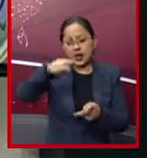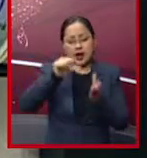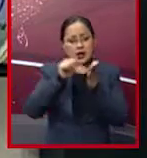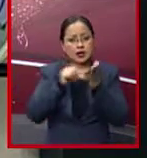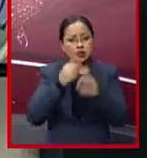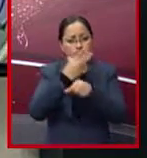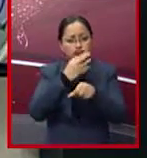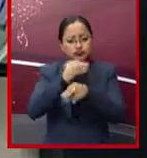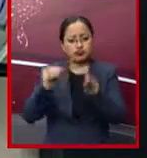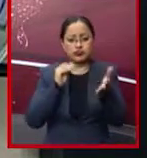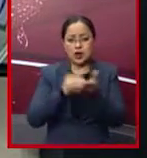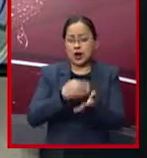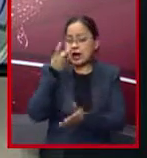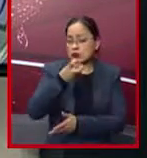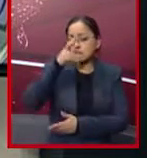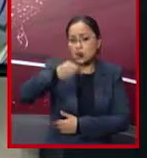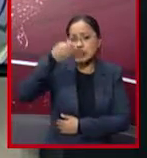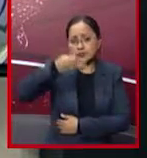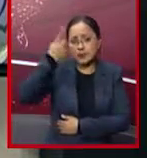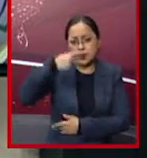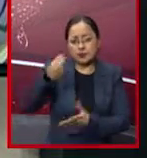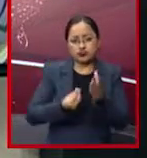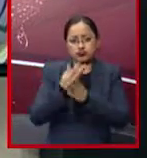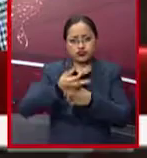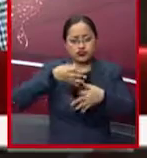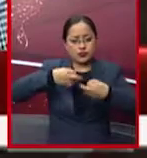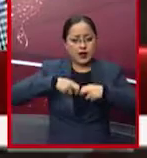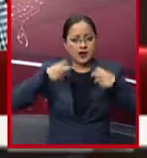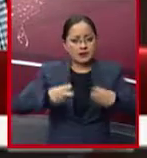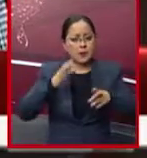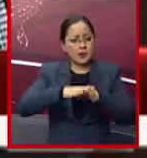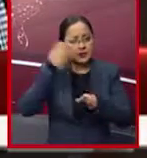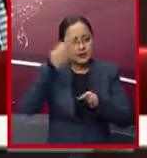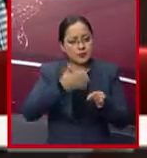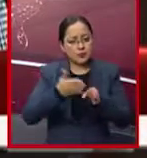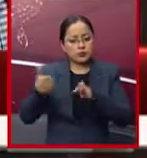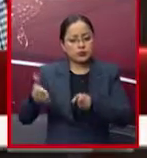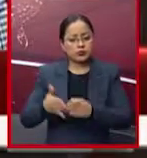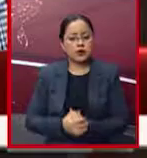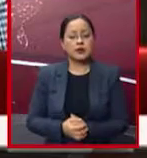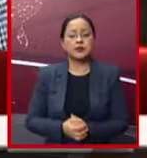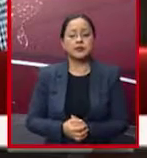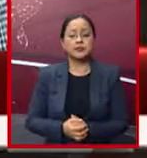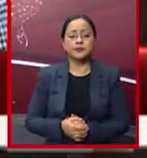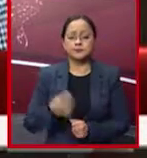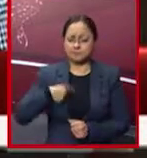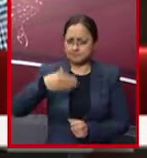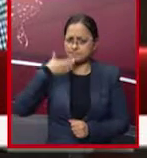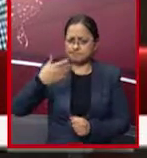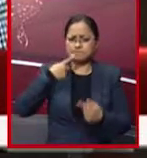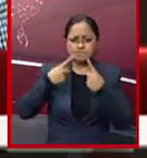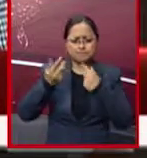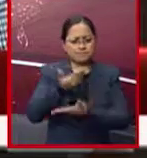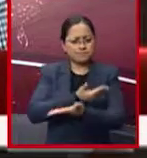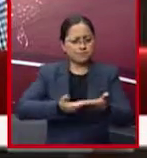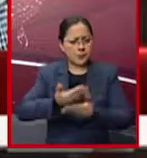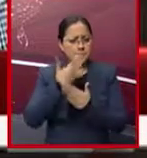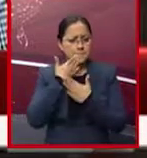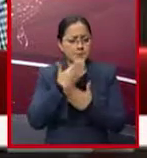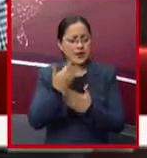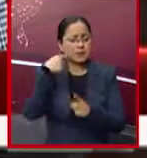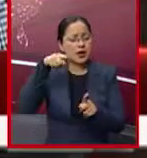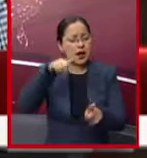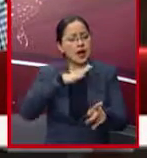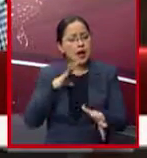transitorio para extender el periodo de los magistrados. Estamos convencidos de lo positivo del debate parlamentario y de